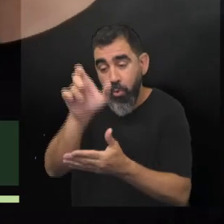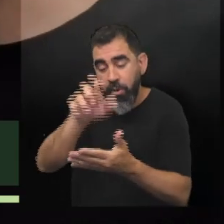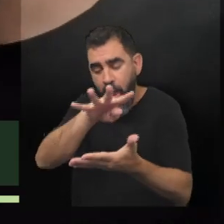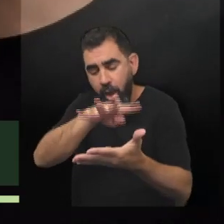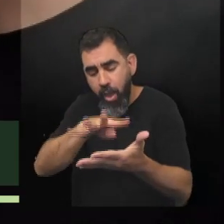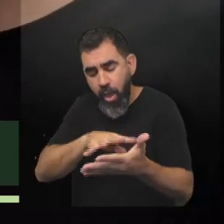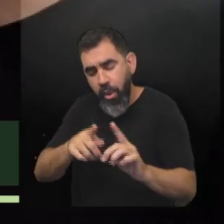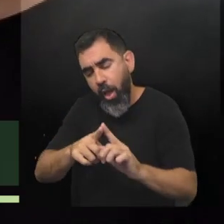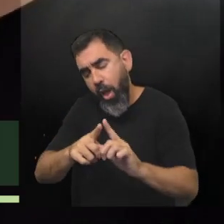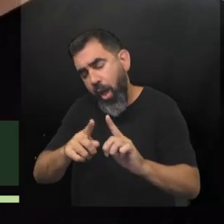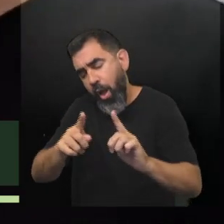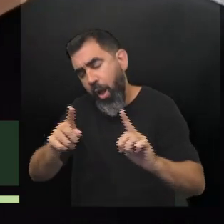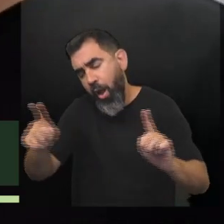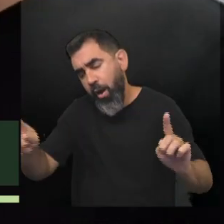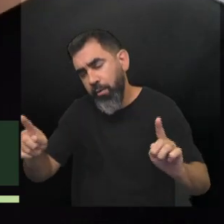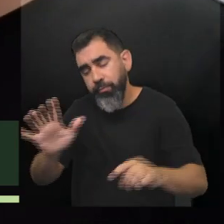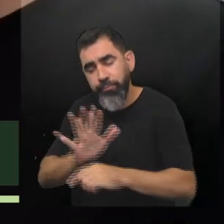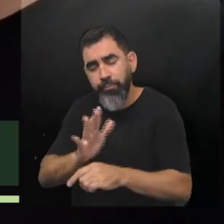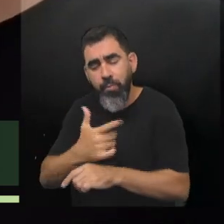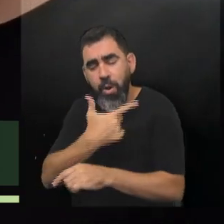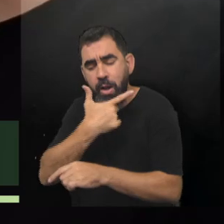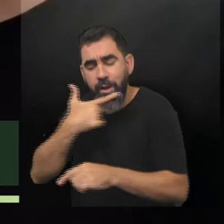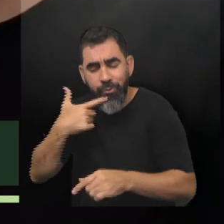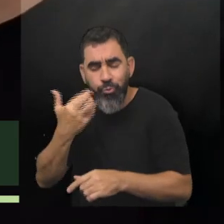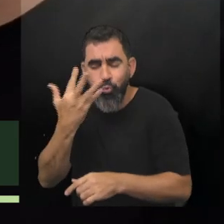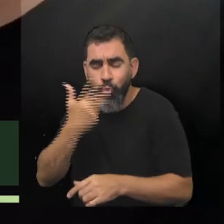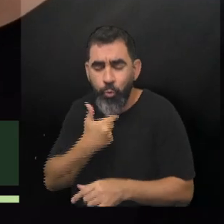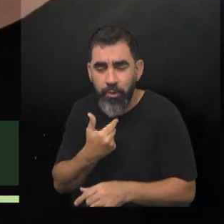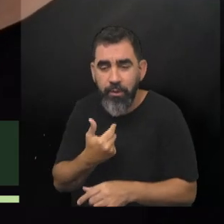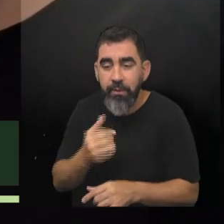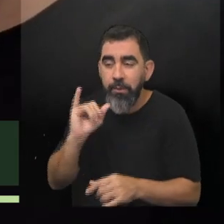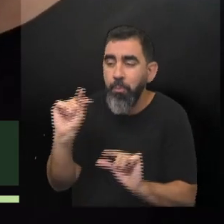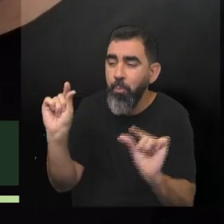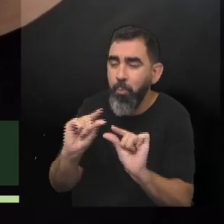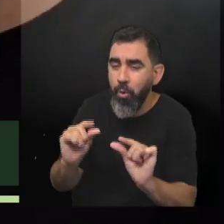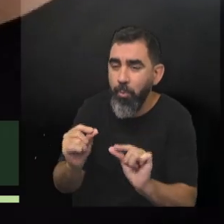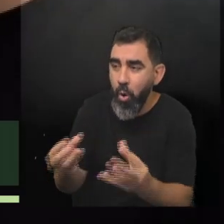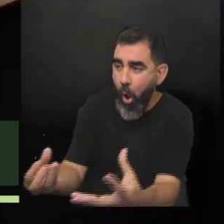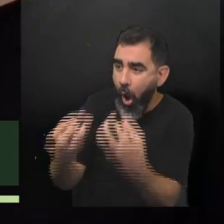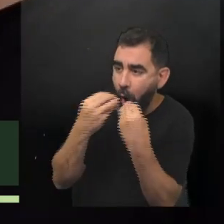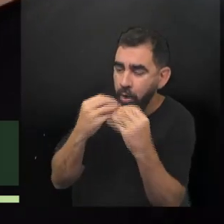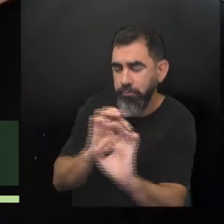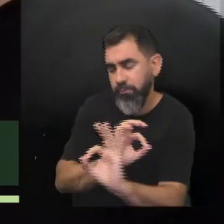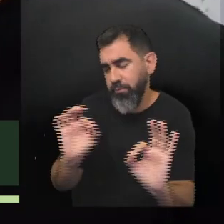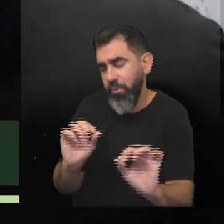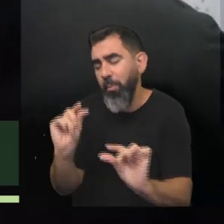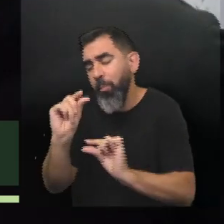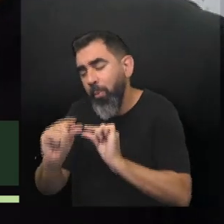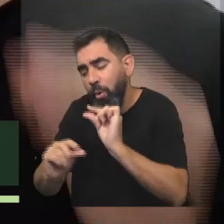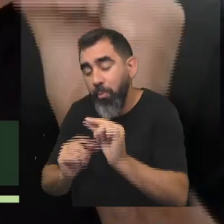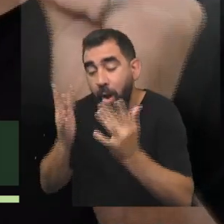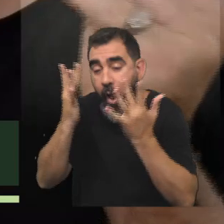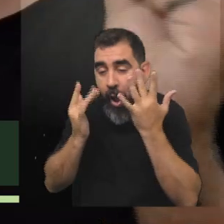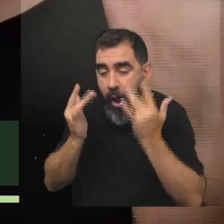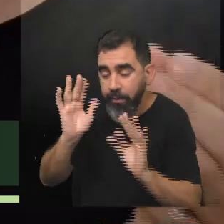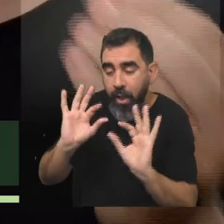mucho rato dice es como el azúcar lo quiero en todos lados pero soy incapaz de comer labor botones y me parece que el arte siempre es